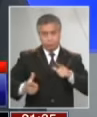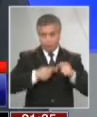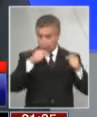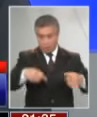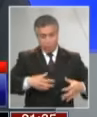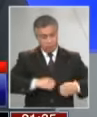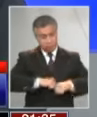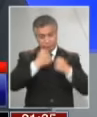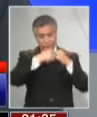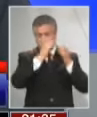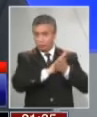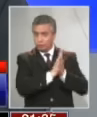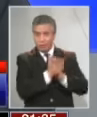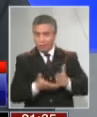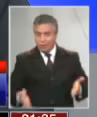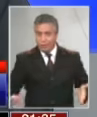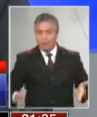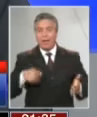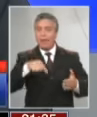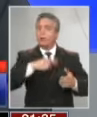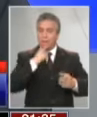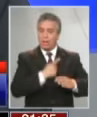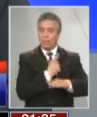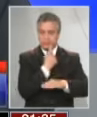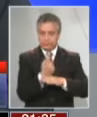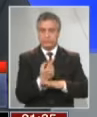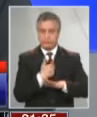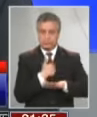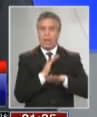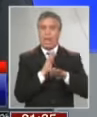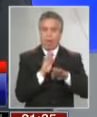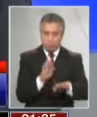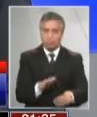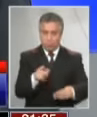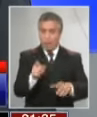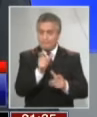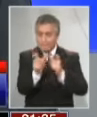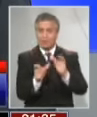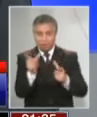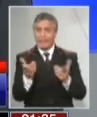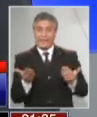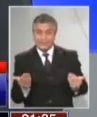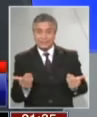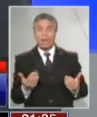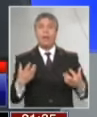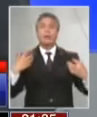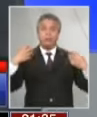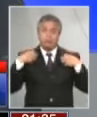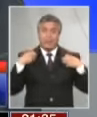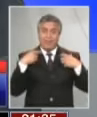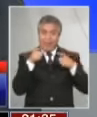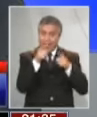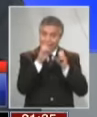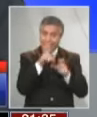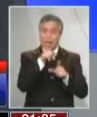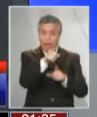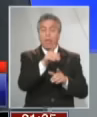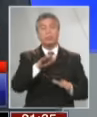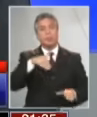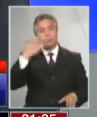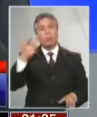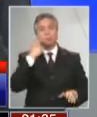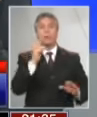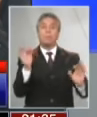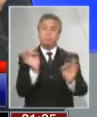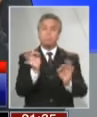Entonces, el hecho de estar, de apoyar, yo creo que la gente lo necesita. Ahora, la responsabilidad de eso la tiene él verá, él podrá dar sus explicaciones y